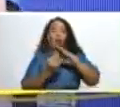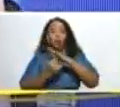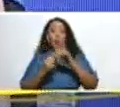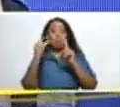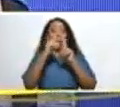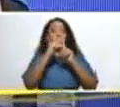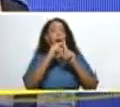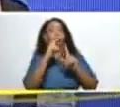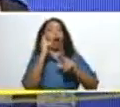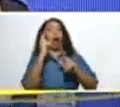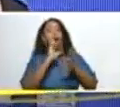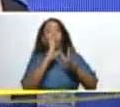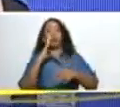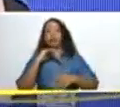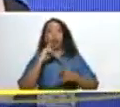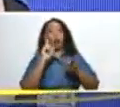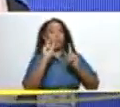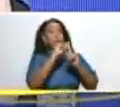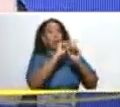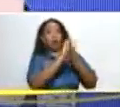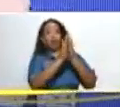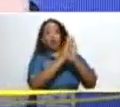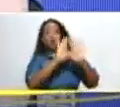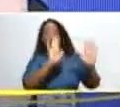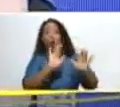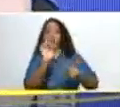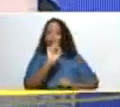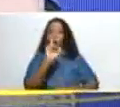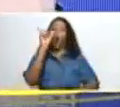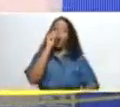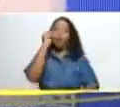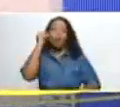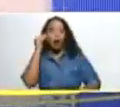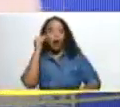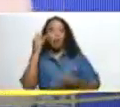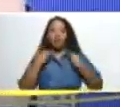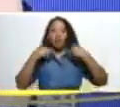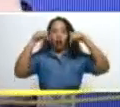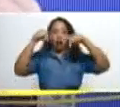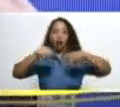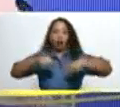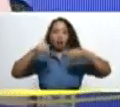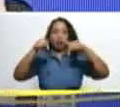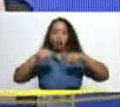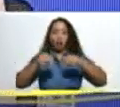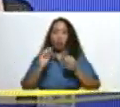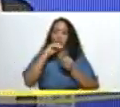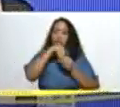palabra, se dice PC, institución es hombres y mujeres que hacen vida aquí dentro de esta